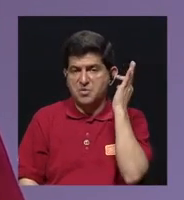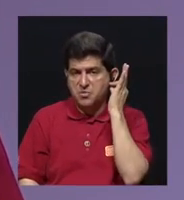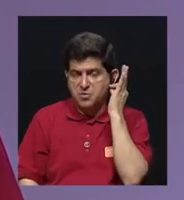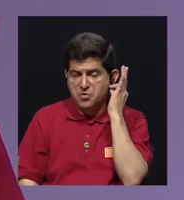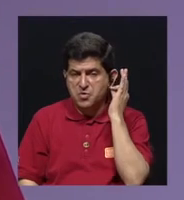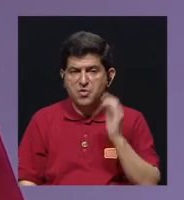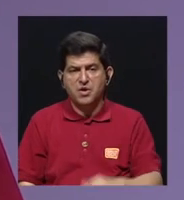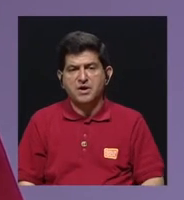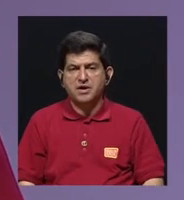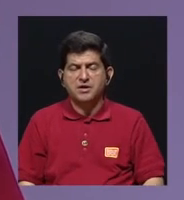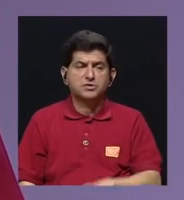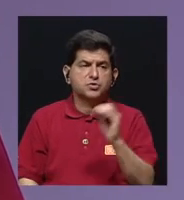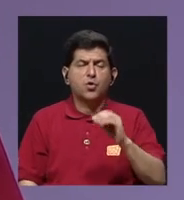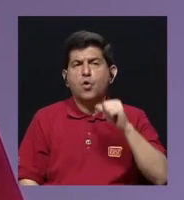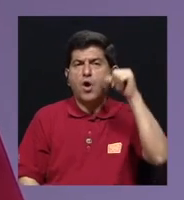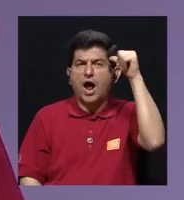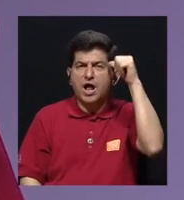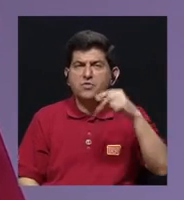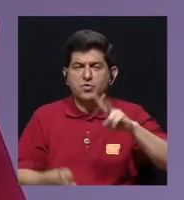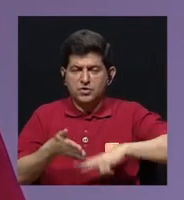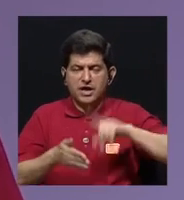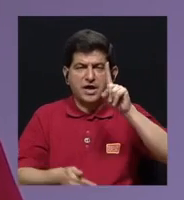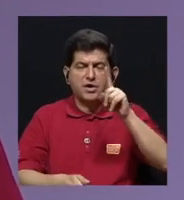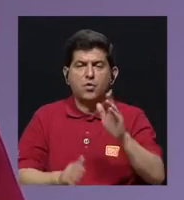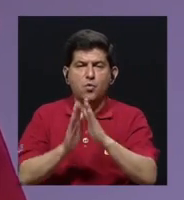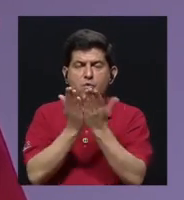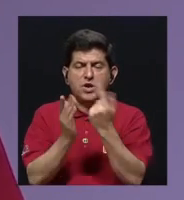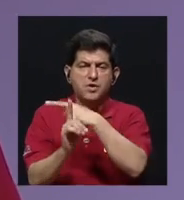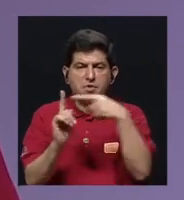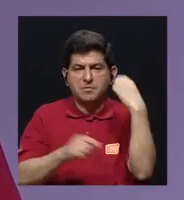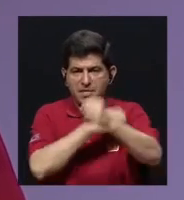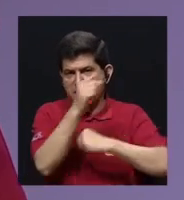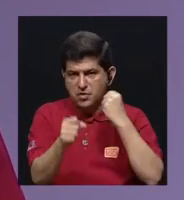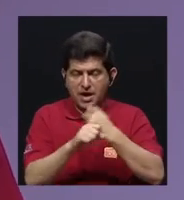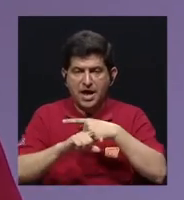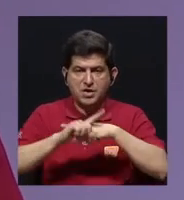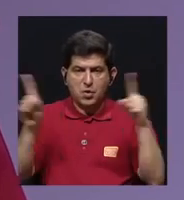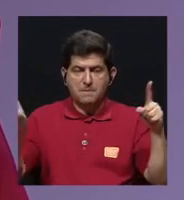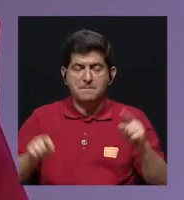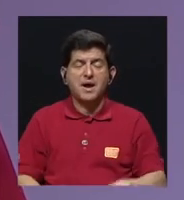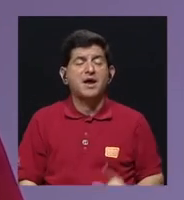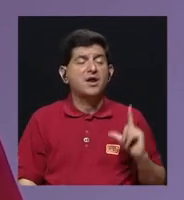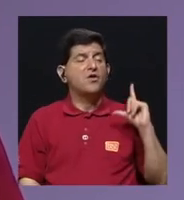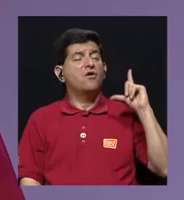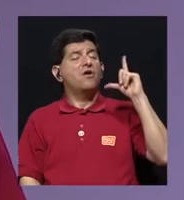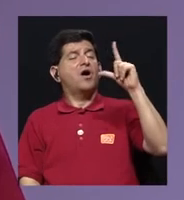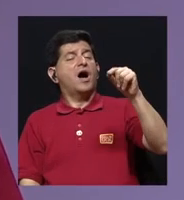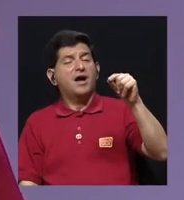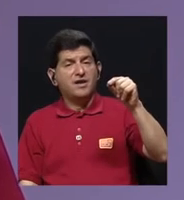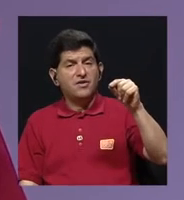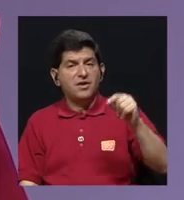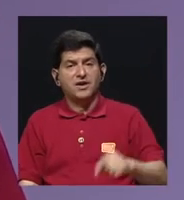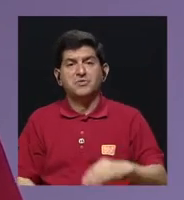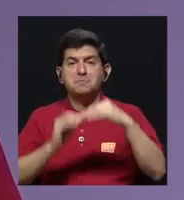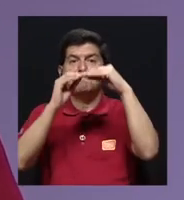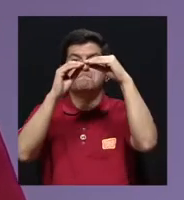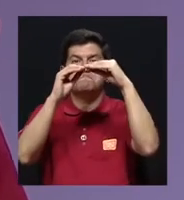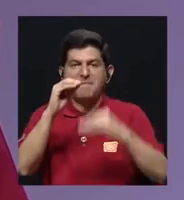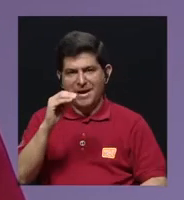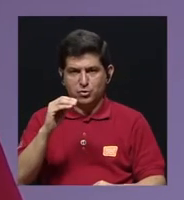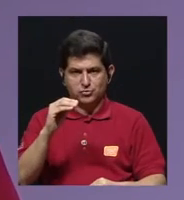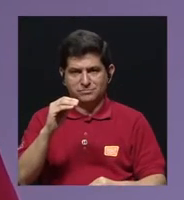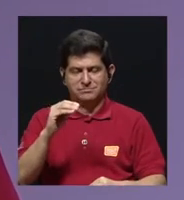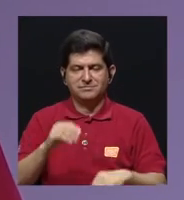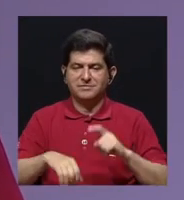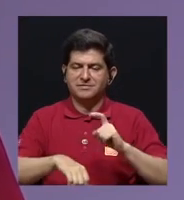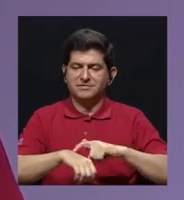los adultos leen alrededor de un libro y medio al año, pero que en zonas rurales, por supuesto, es menos el